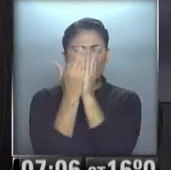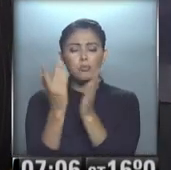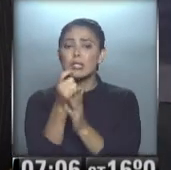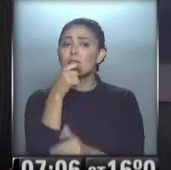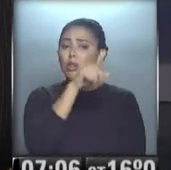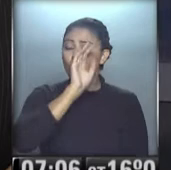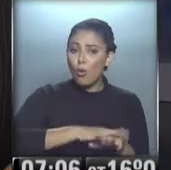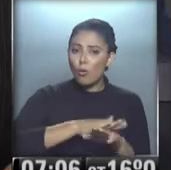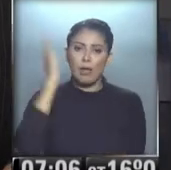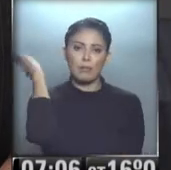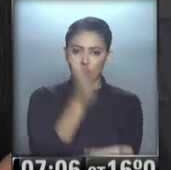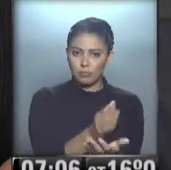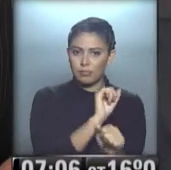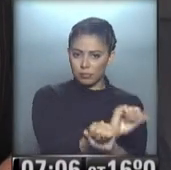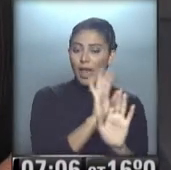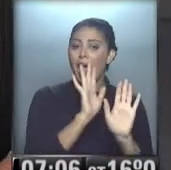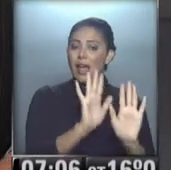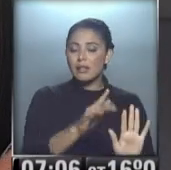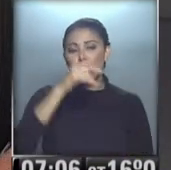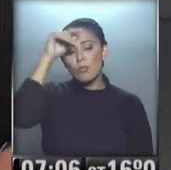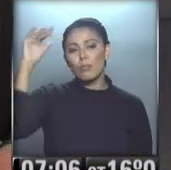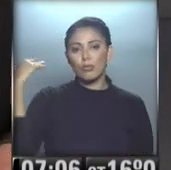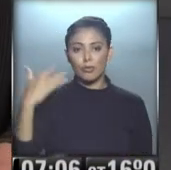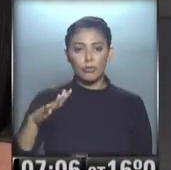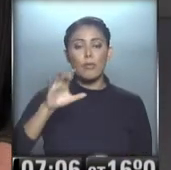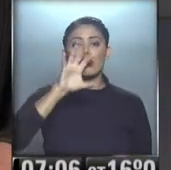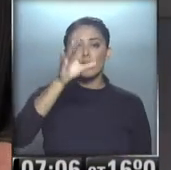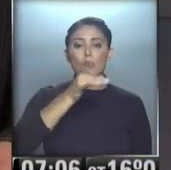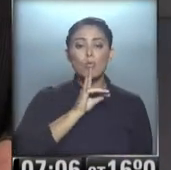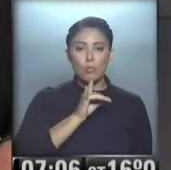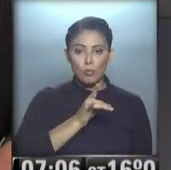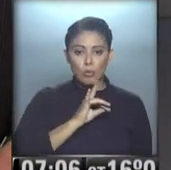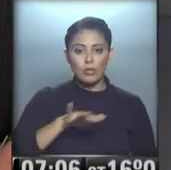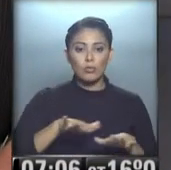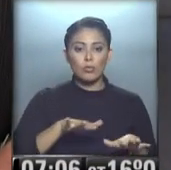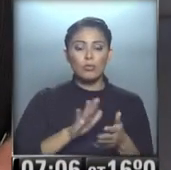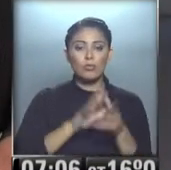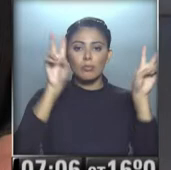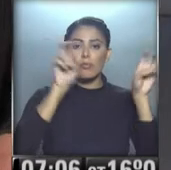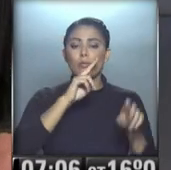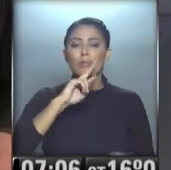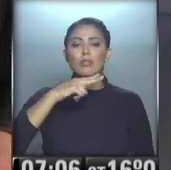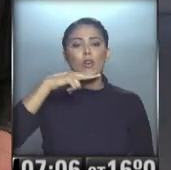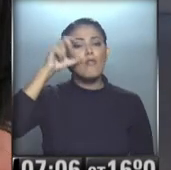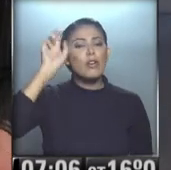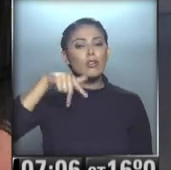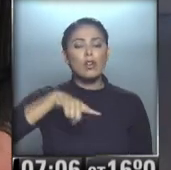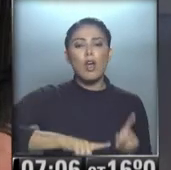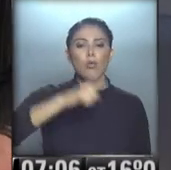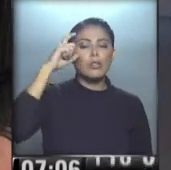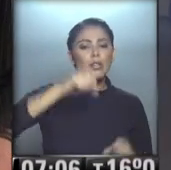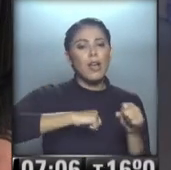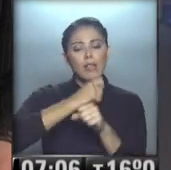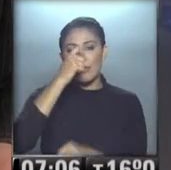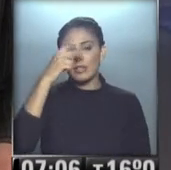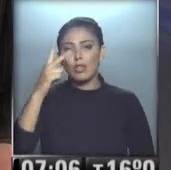culpables se los condena. Es lo que sucedió finalmente en Tucumán. Caso Marita Verón, penas de 10 a 22